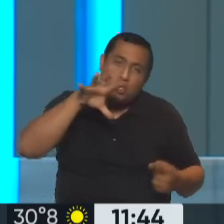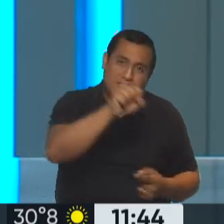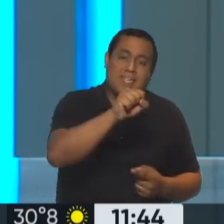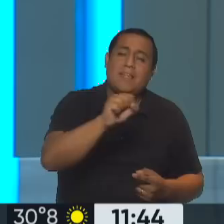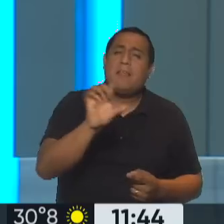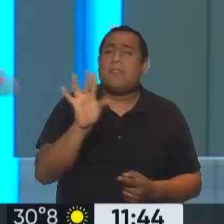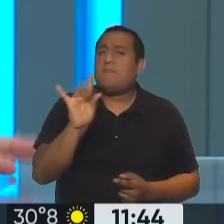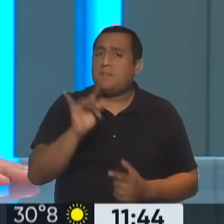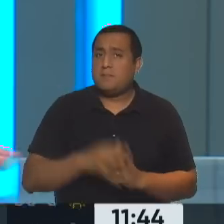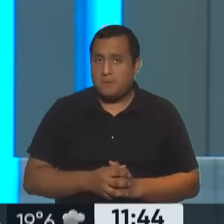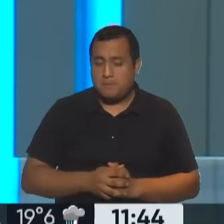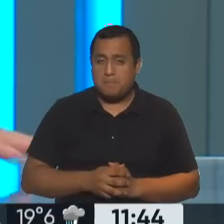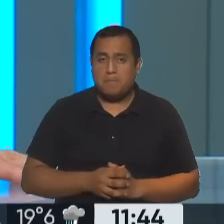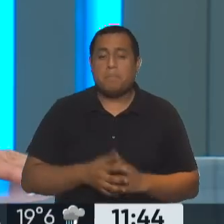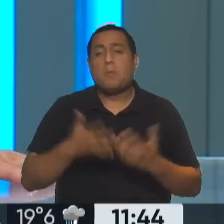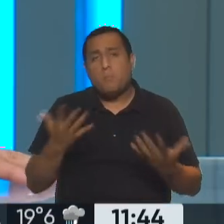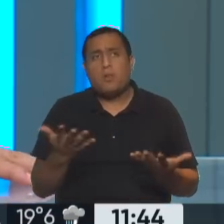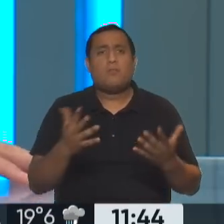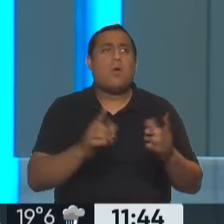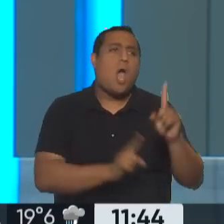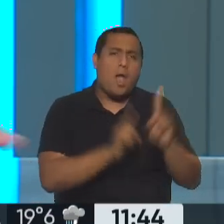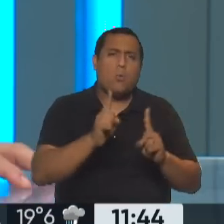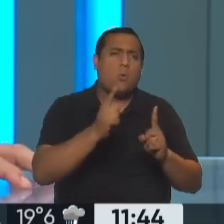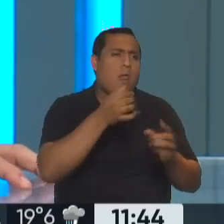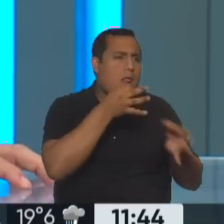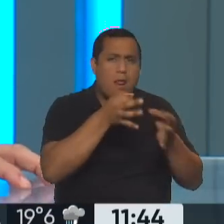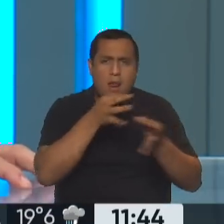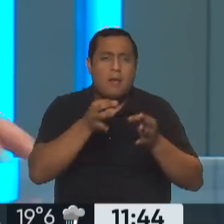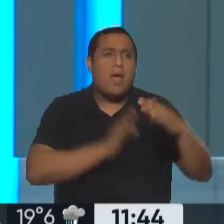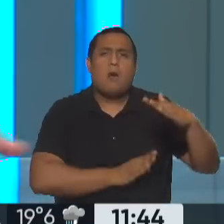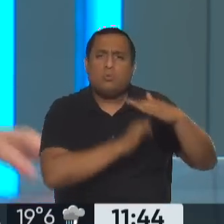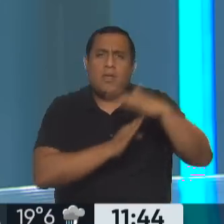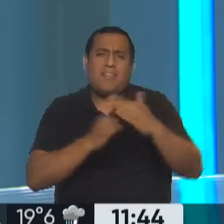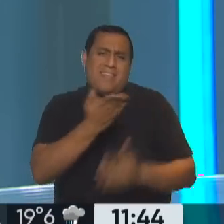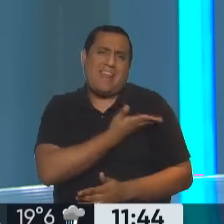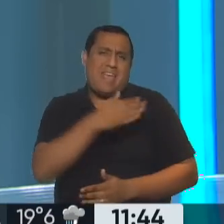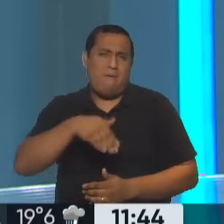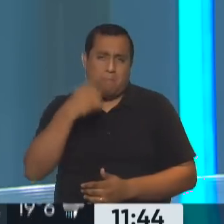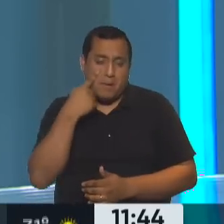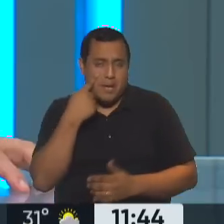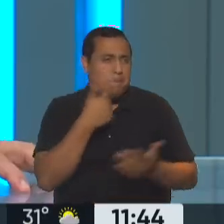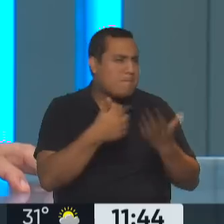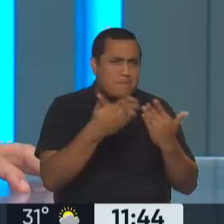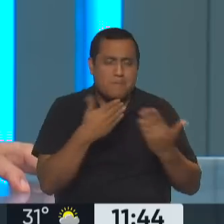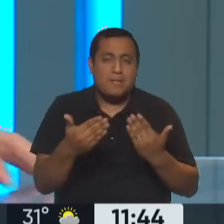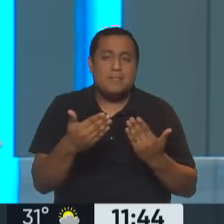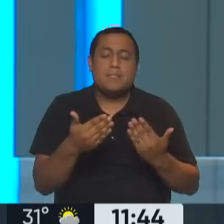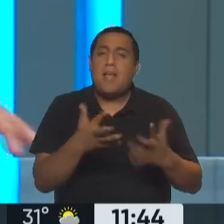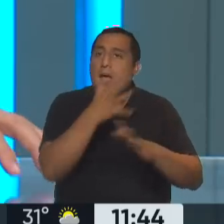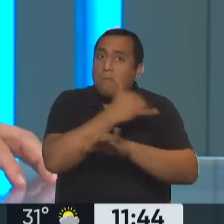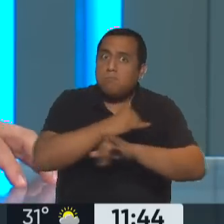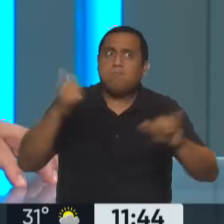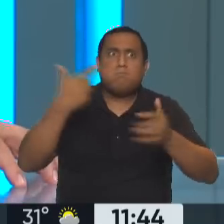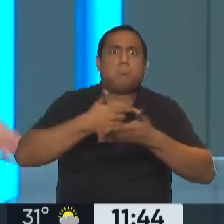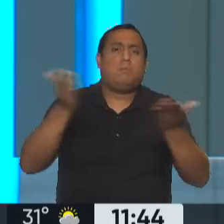de alcanzar. Por eso también algunas conversaciones que se están dando con las autoridades del Fondo Monetario Internacional, no fue dicho públicamente,